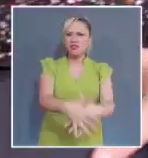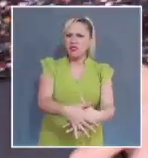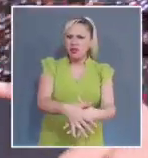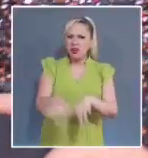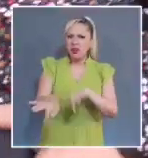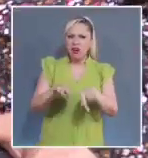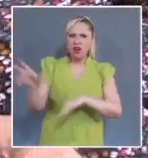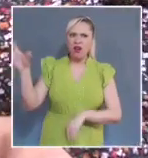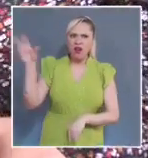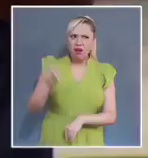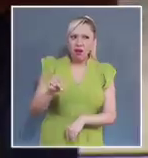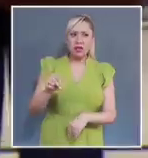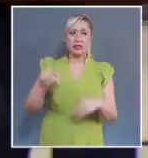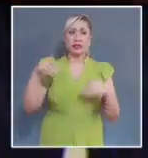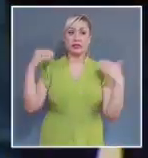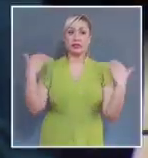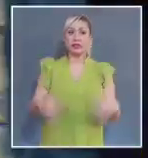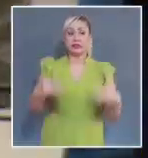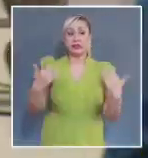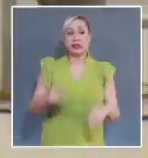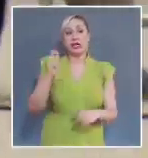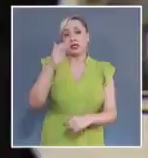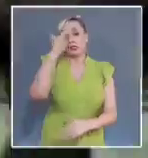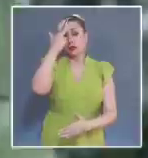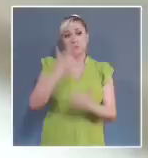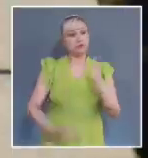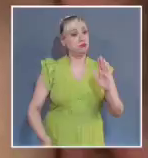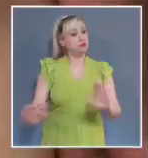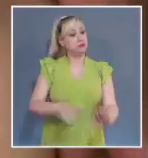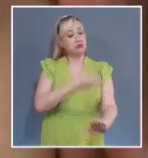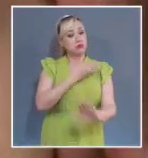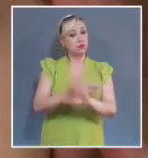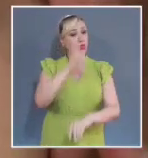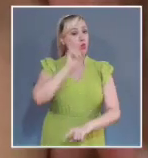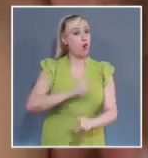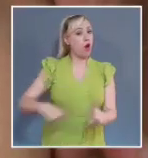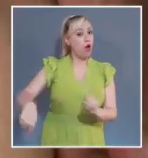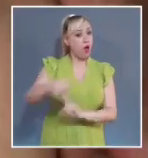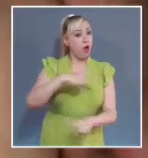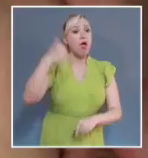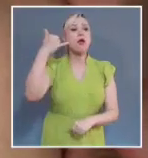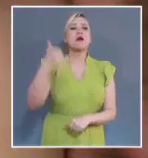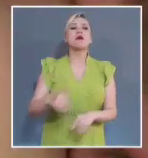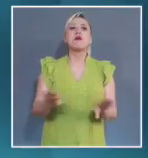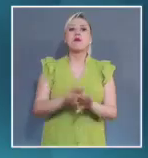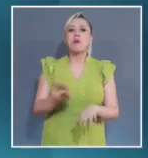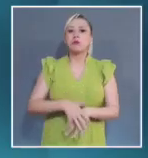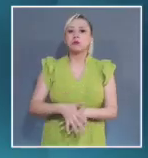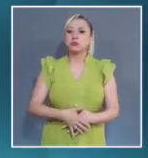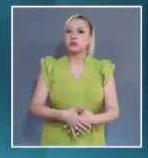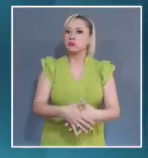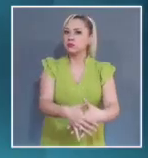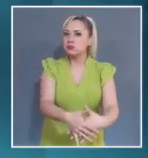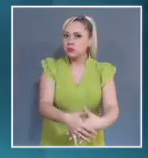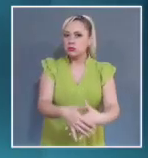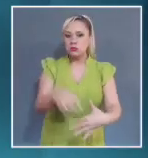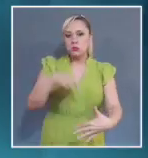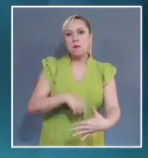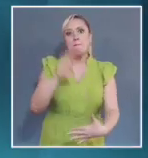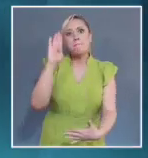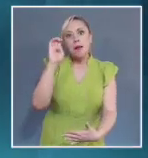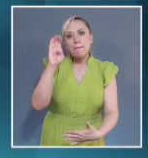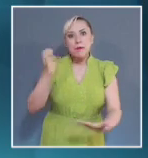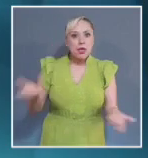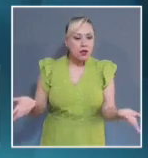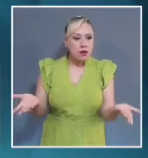calificó como una forma de violencia contra la mujer y el producto de la gestación. Que hay impacto